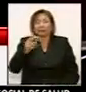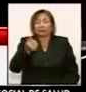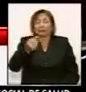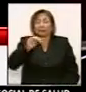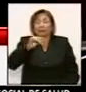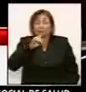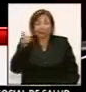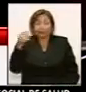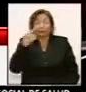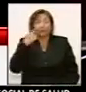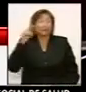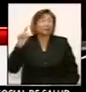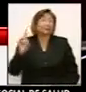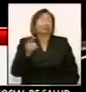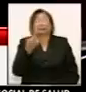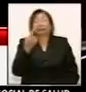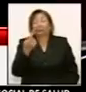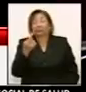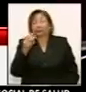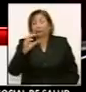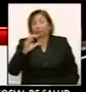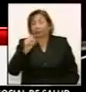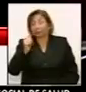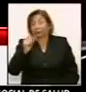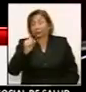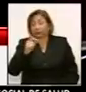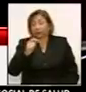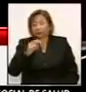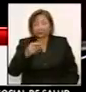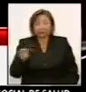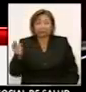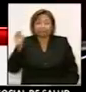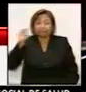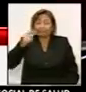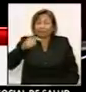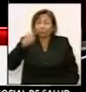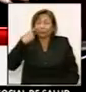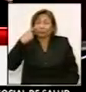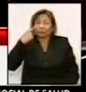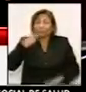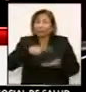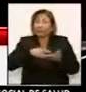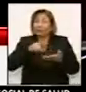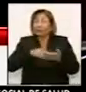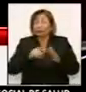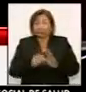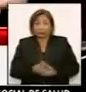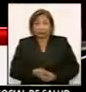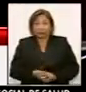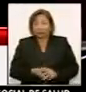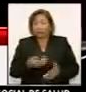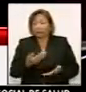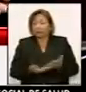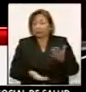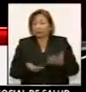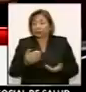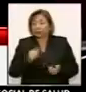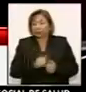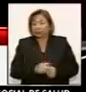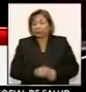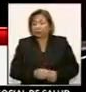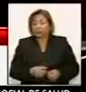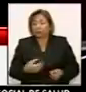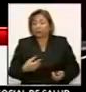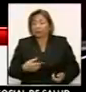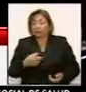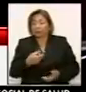vez. Cuando vino el señor Hamilton Castro, el señor Pablo Sánchez acá, habló de una reparación de 30 millones de soles, y obviamente casi nos desmayamos, 30